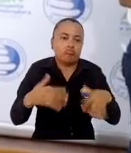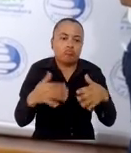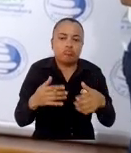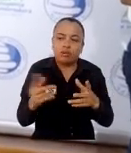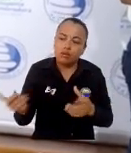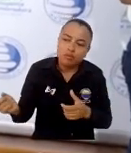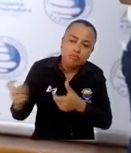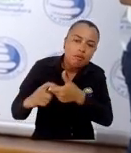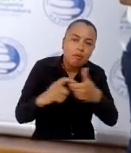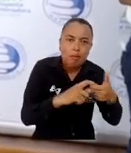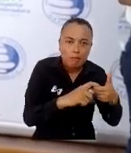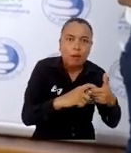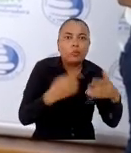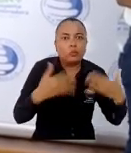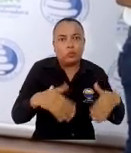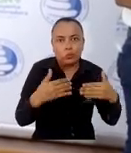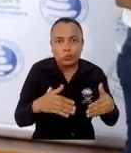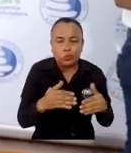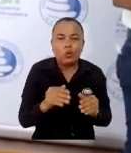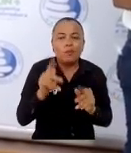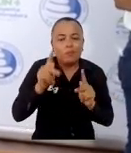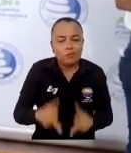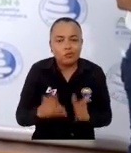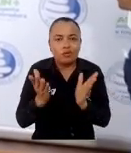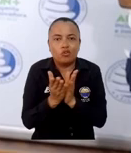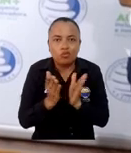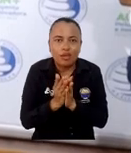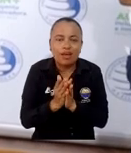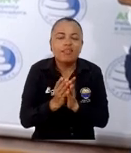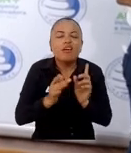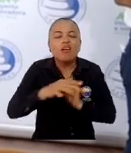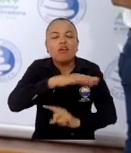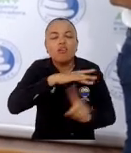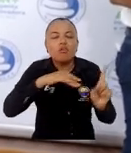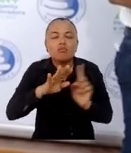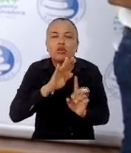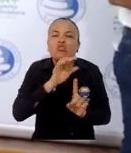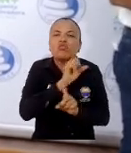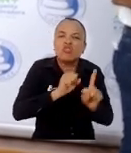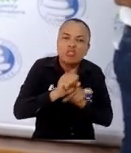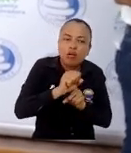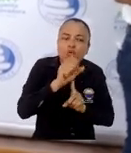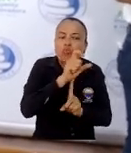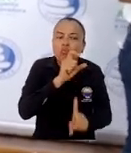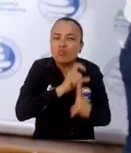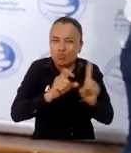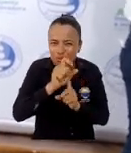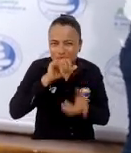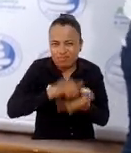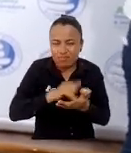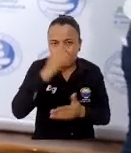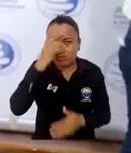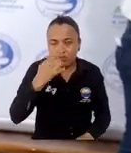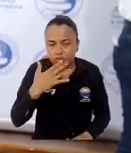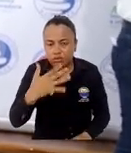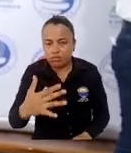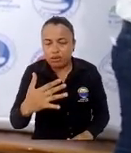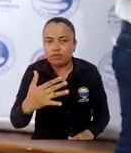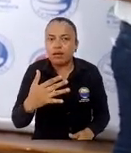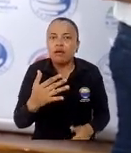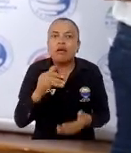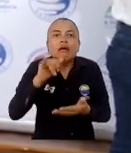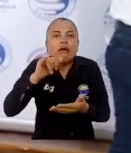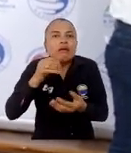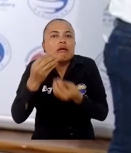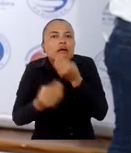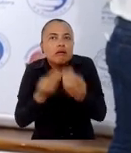fundamental, ya que nos da la oportunidad a nosotros como estudiantes poder poner en contexto en nuestra sociedad, en nuestra cultura